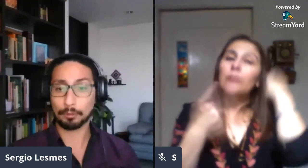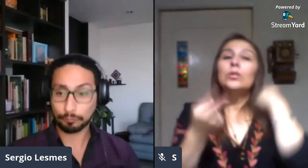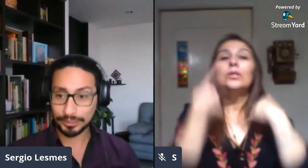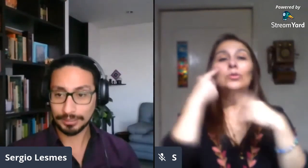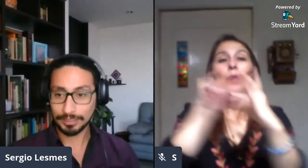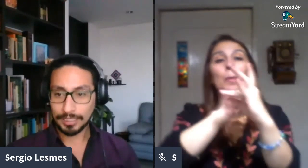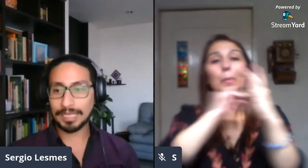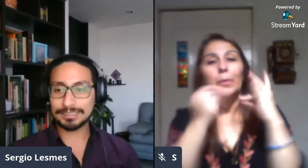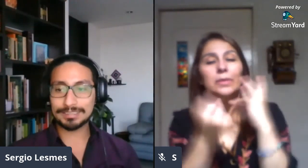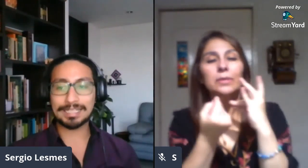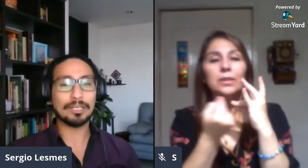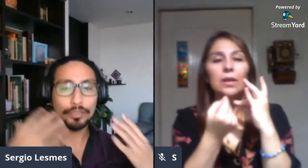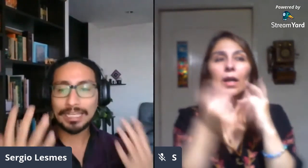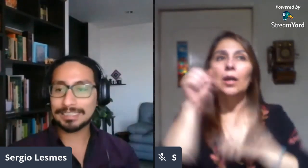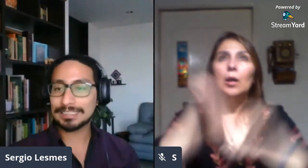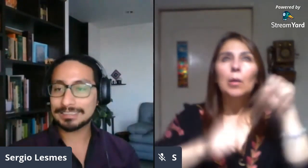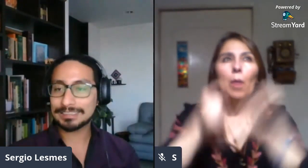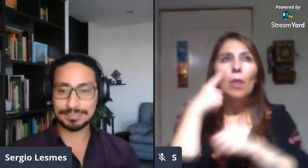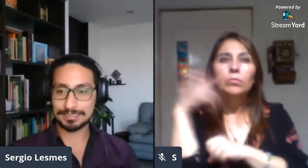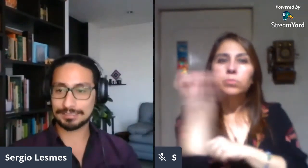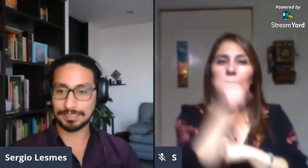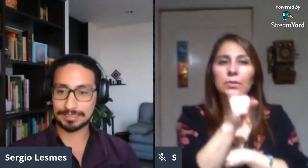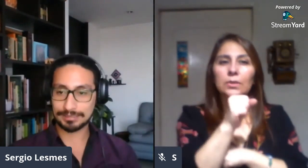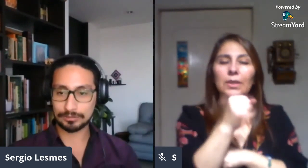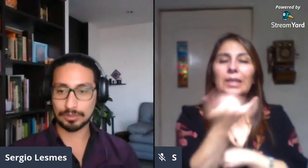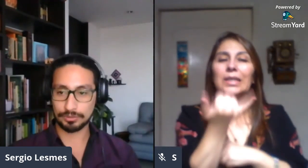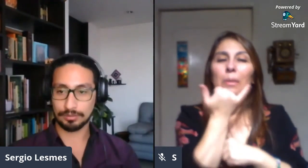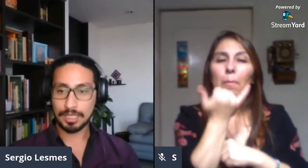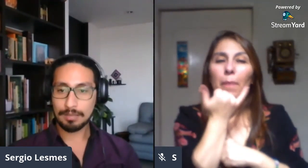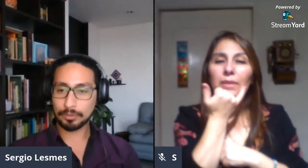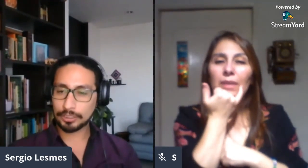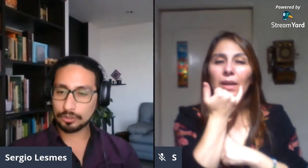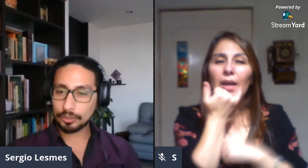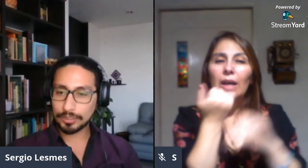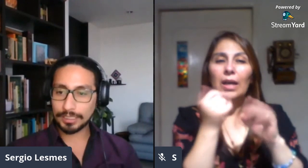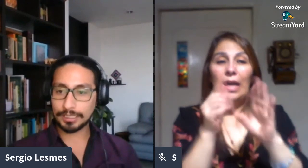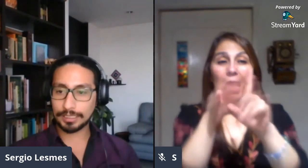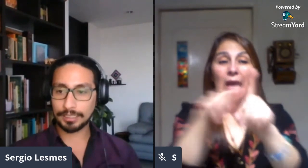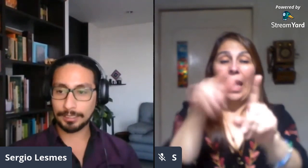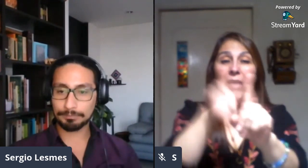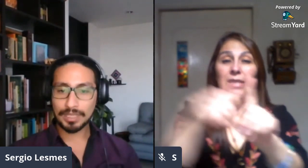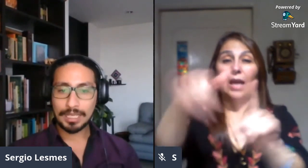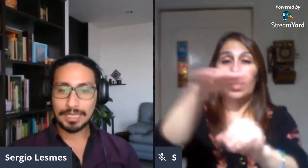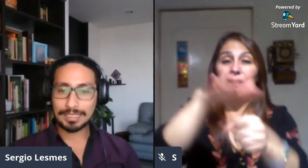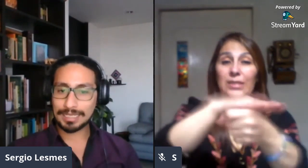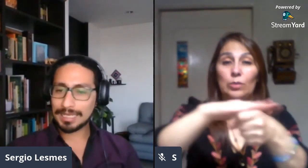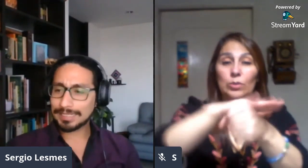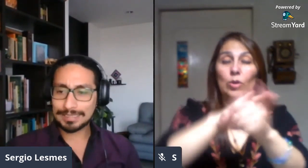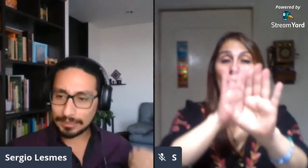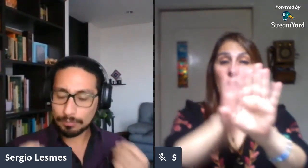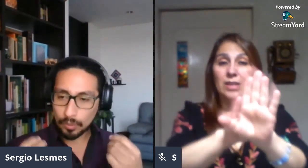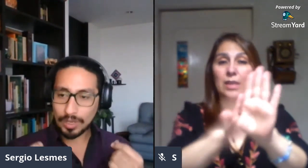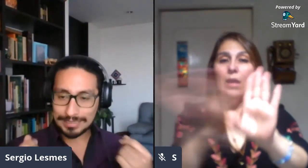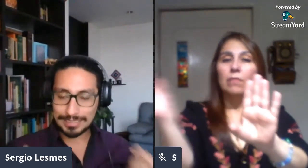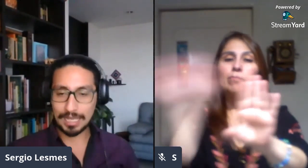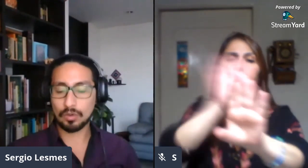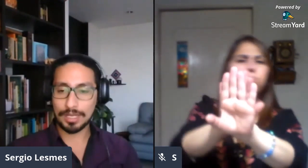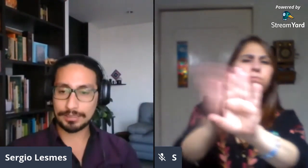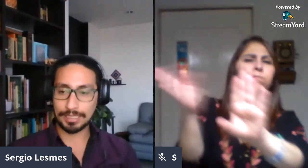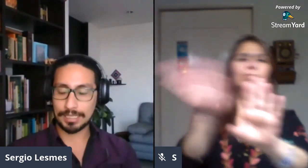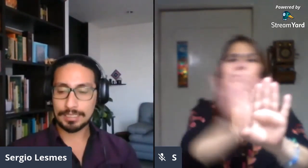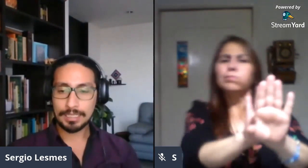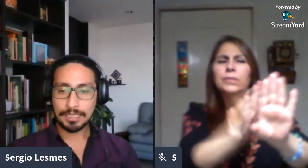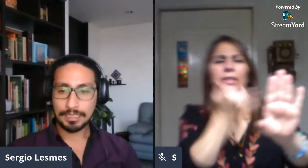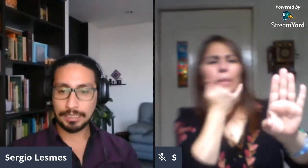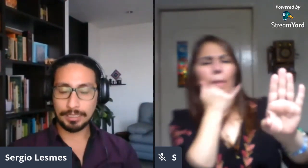fin entender qué es lo que hay detrás de esa situación, porque yo creo que la gente sigue un poco casada con